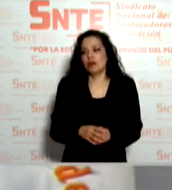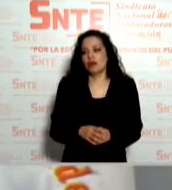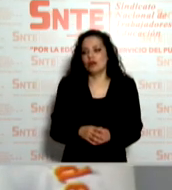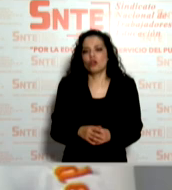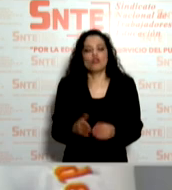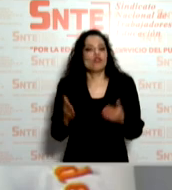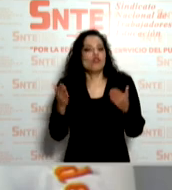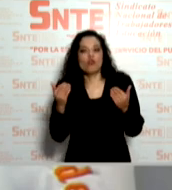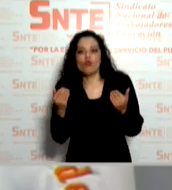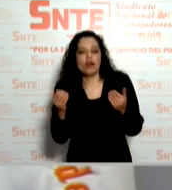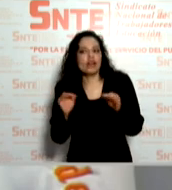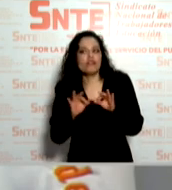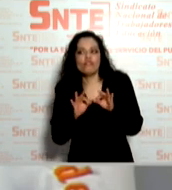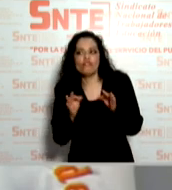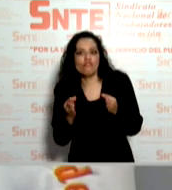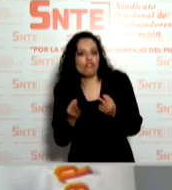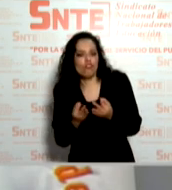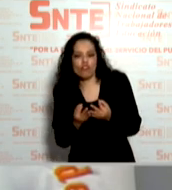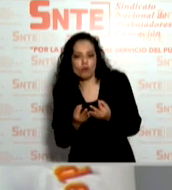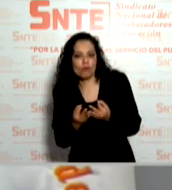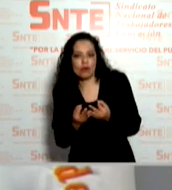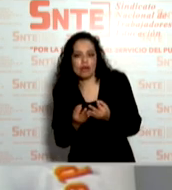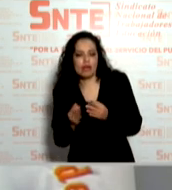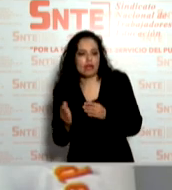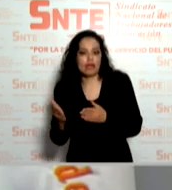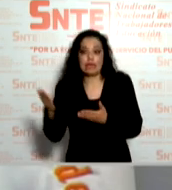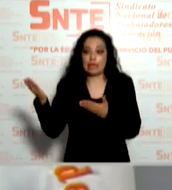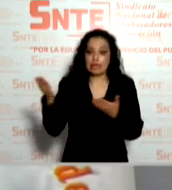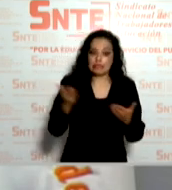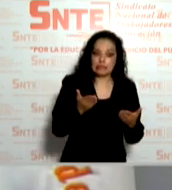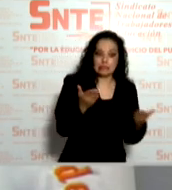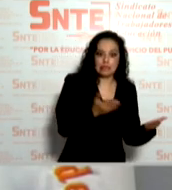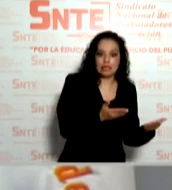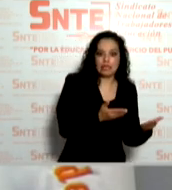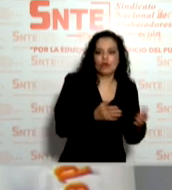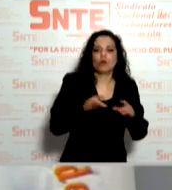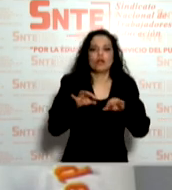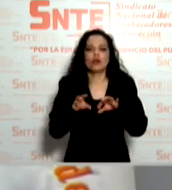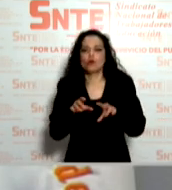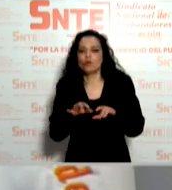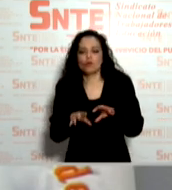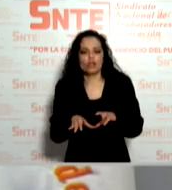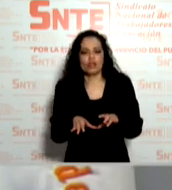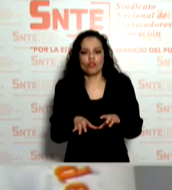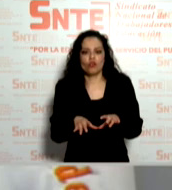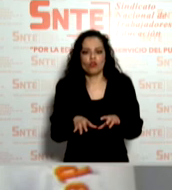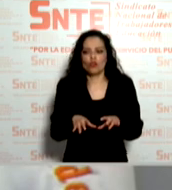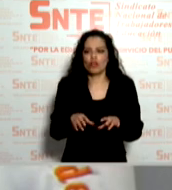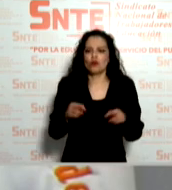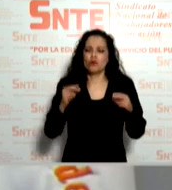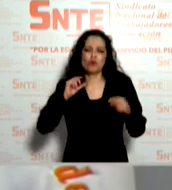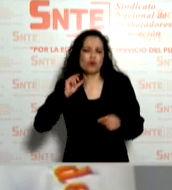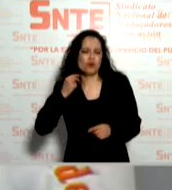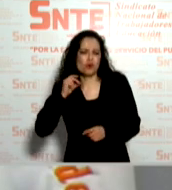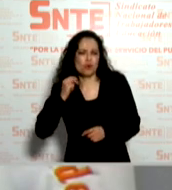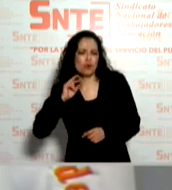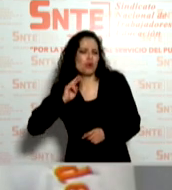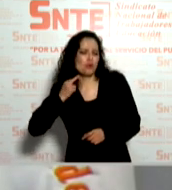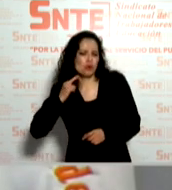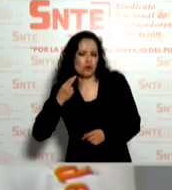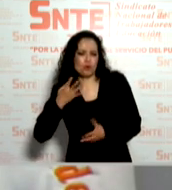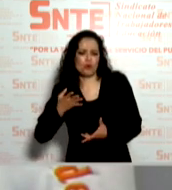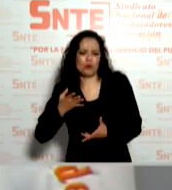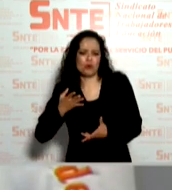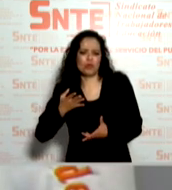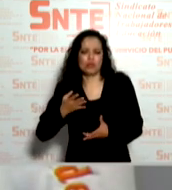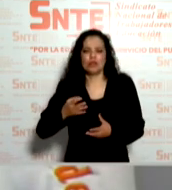alguna forma de inteligencia artificial pueda suplir ese vínculo emocional